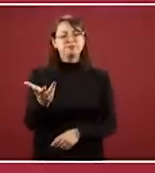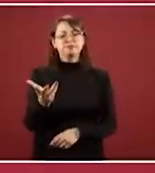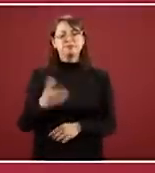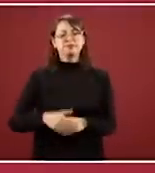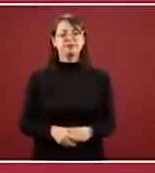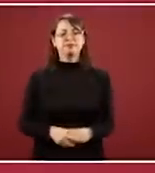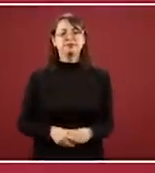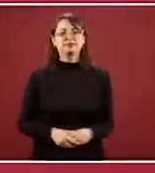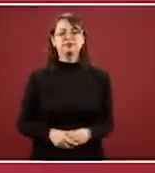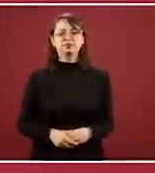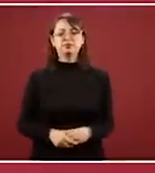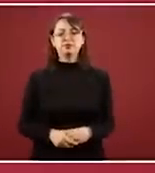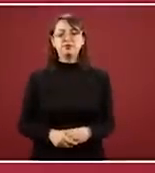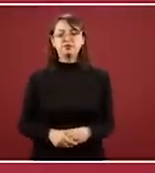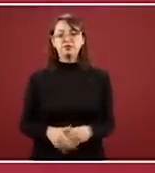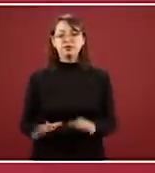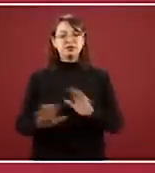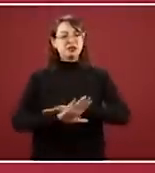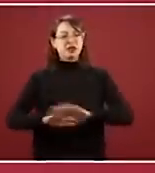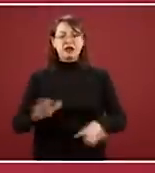que no sufran,